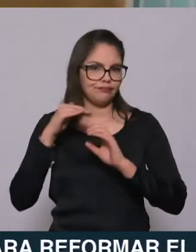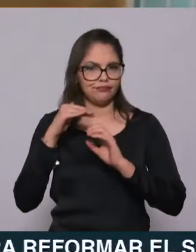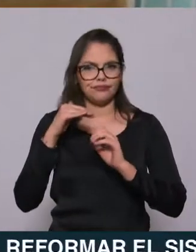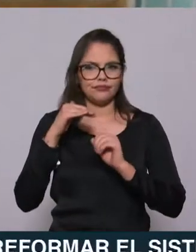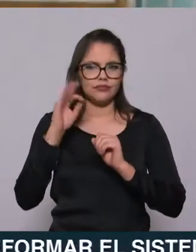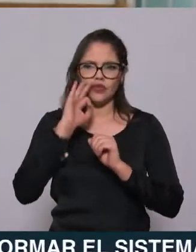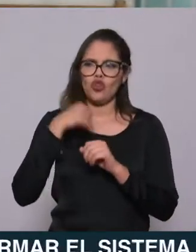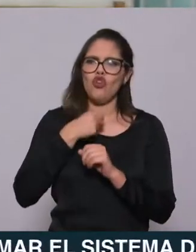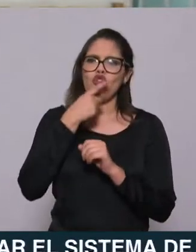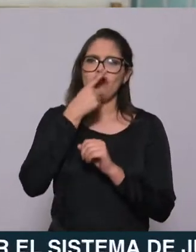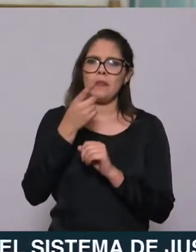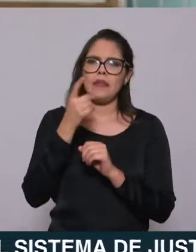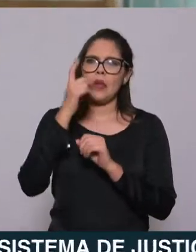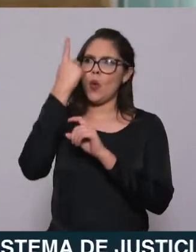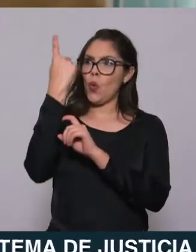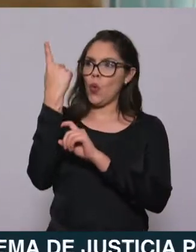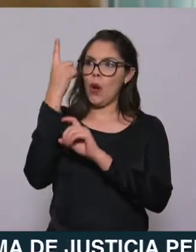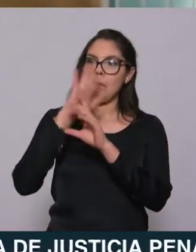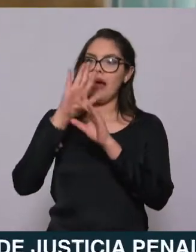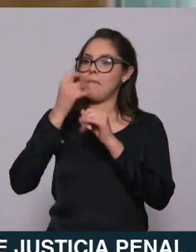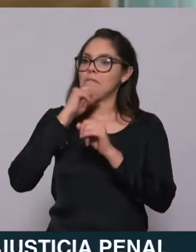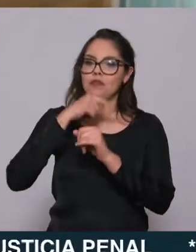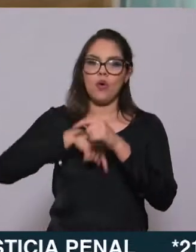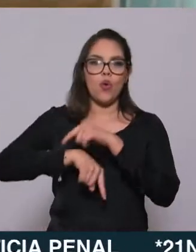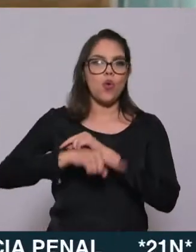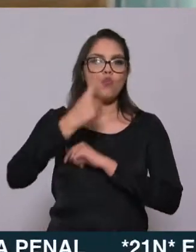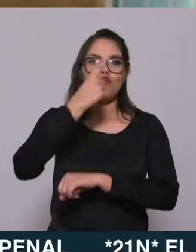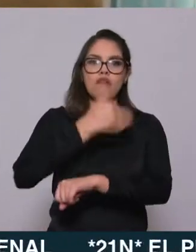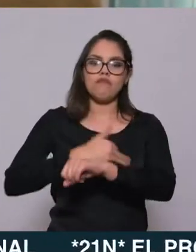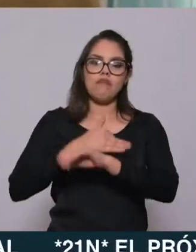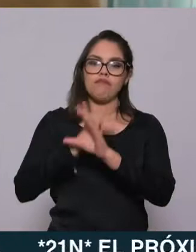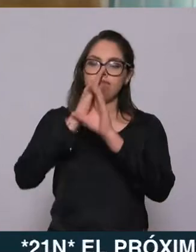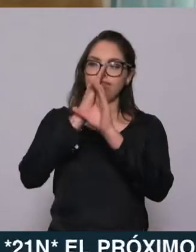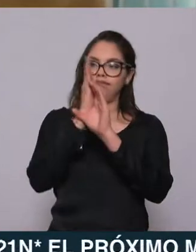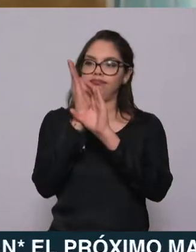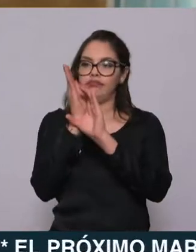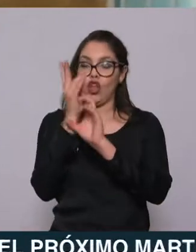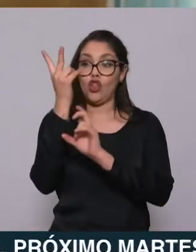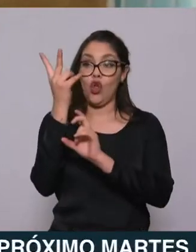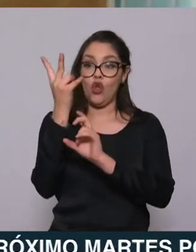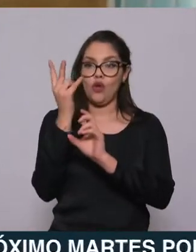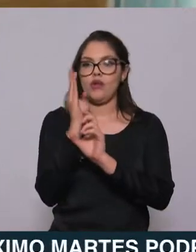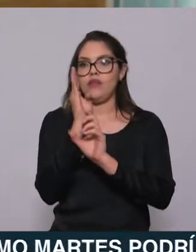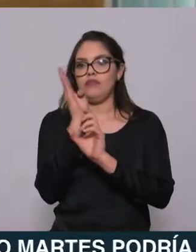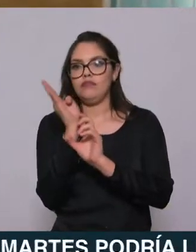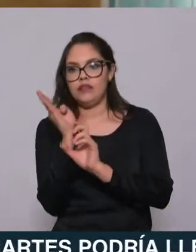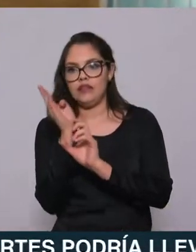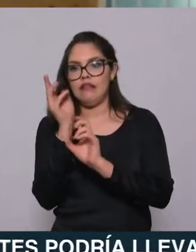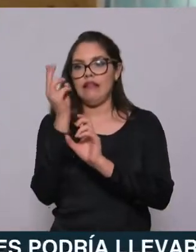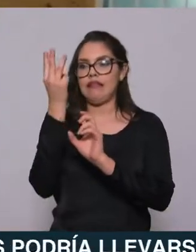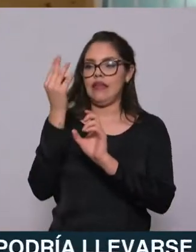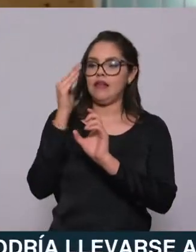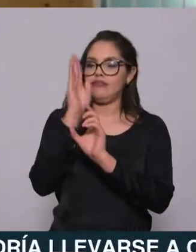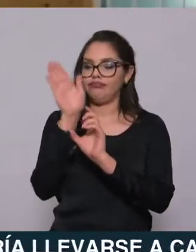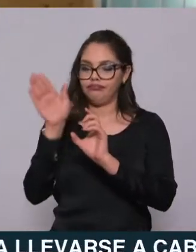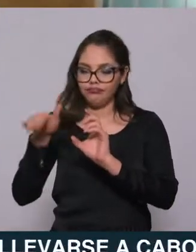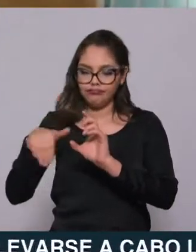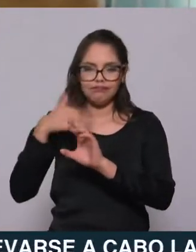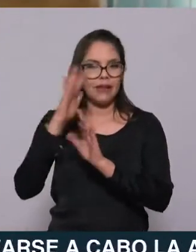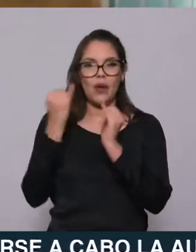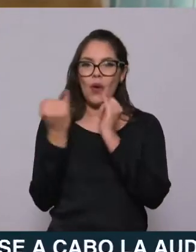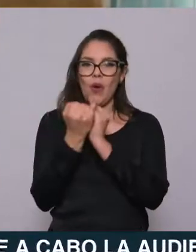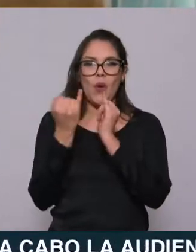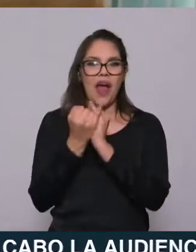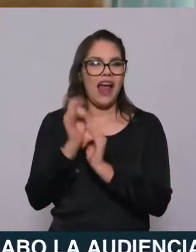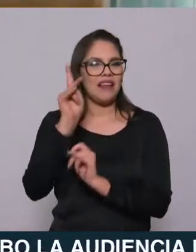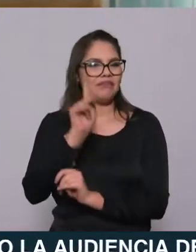Si yo te digo efecto 1, le vas a tirar como si fuera la 1 de la tarde. Efecto 2, como si fuera las 12, 3, como si fuera un reloj.